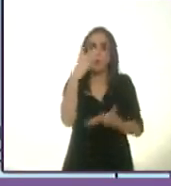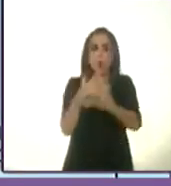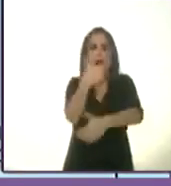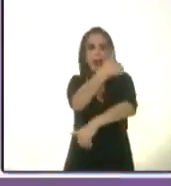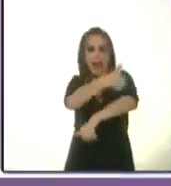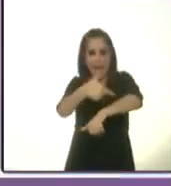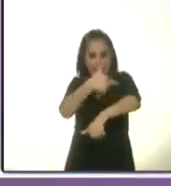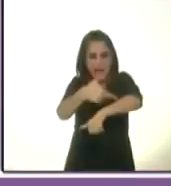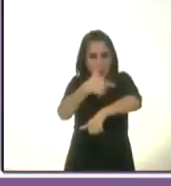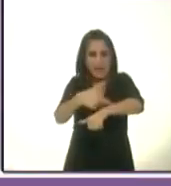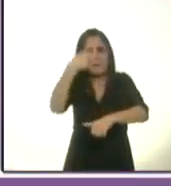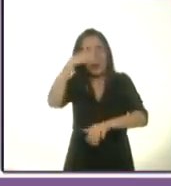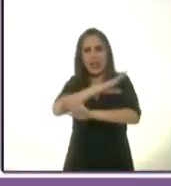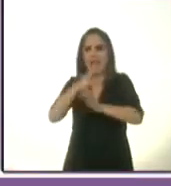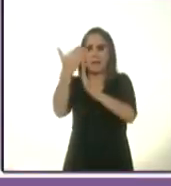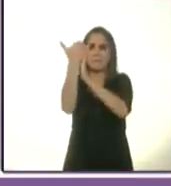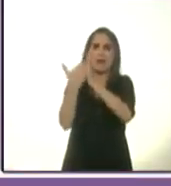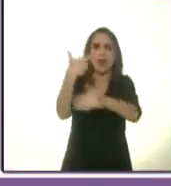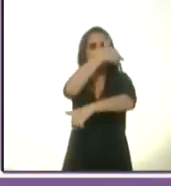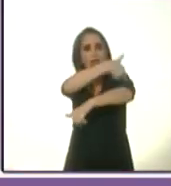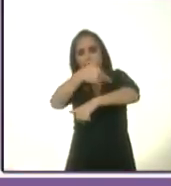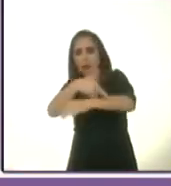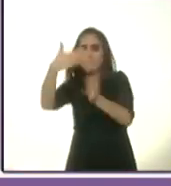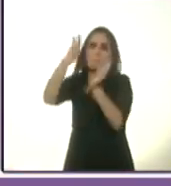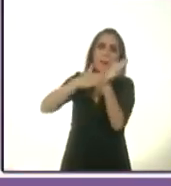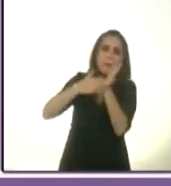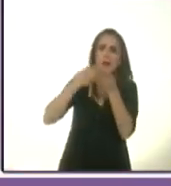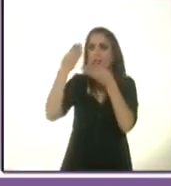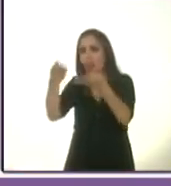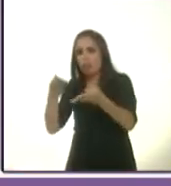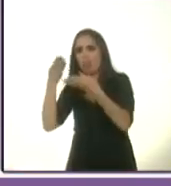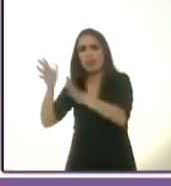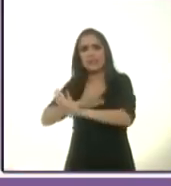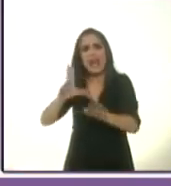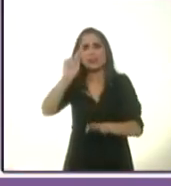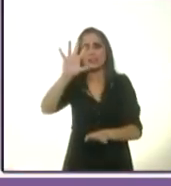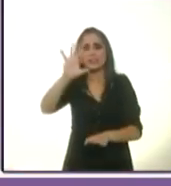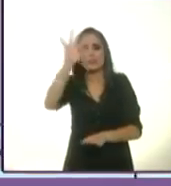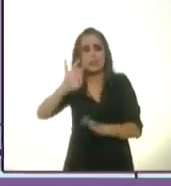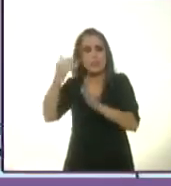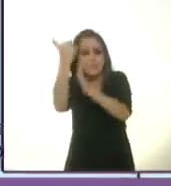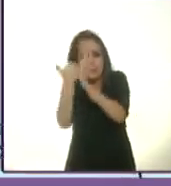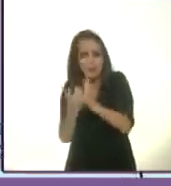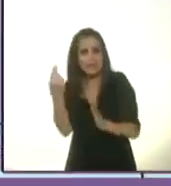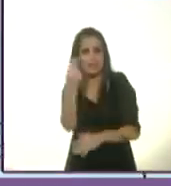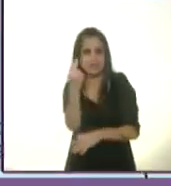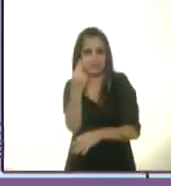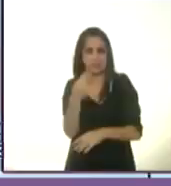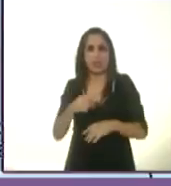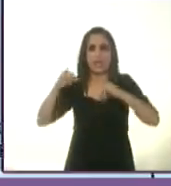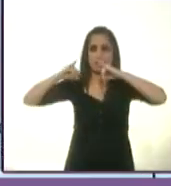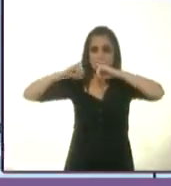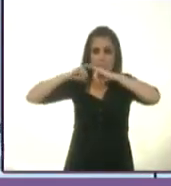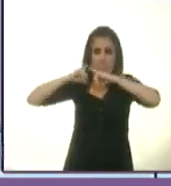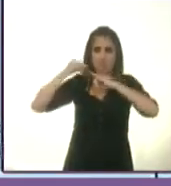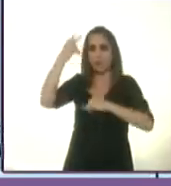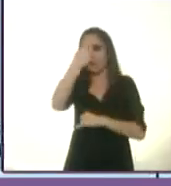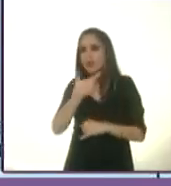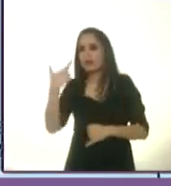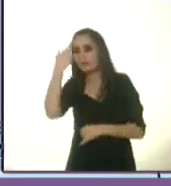la burocracia 85 por ciento y vamos a transformar el instituto de verificación